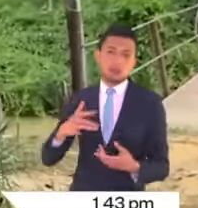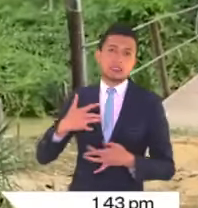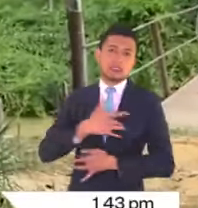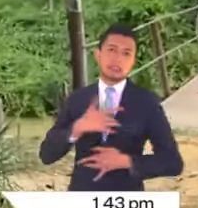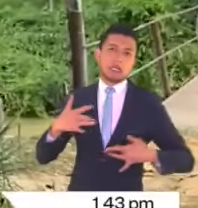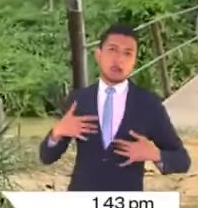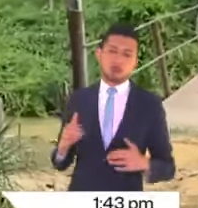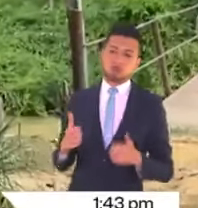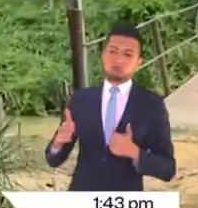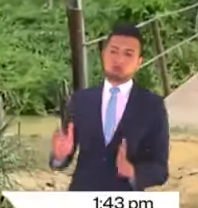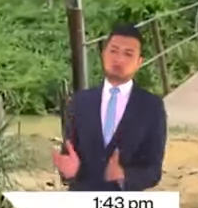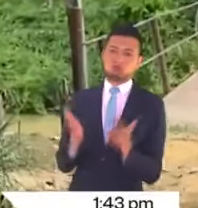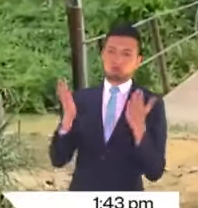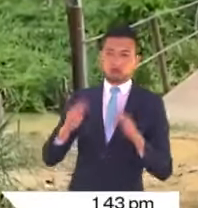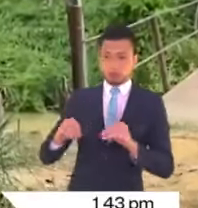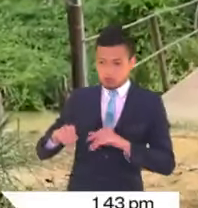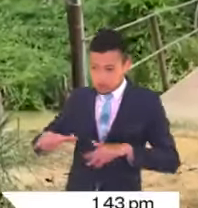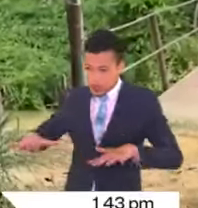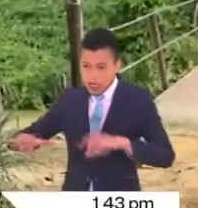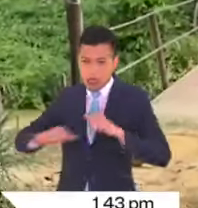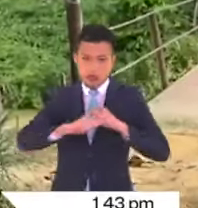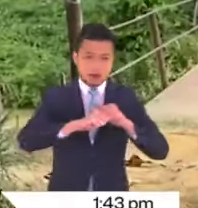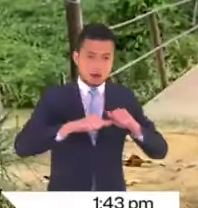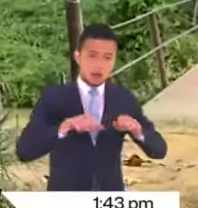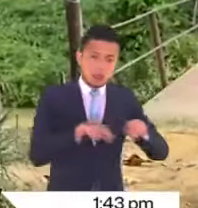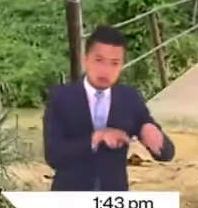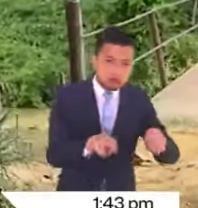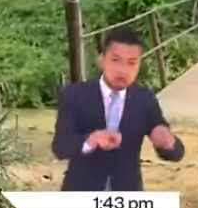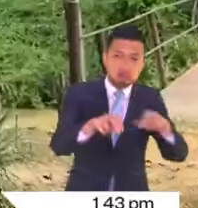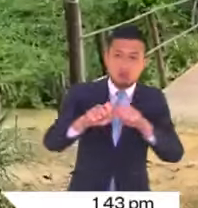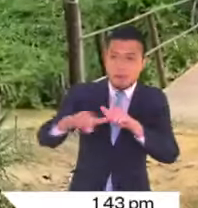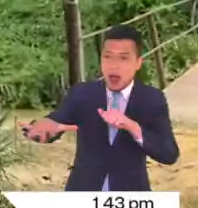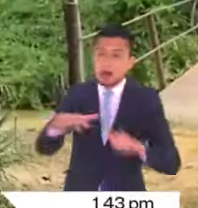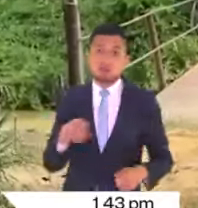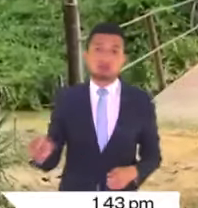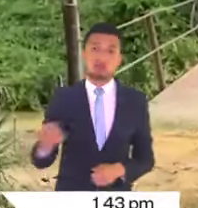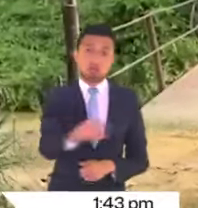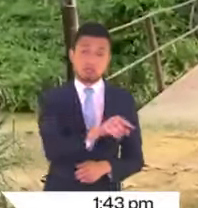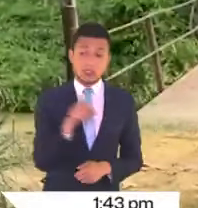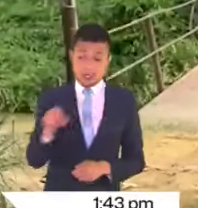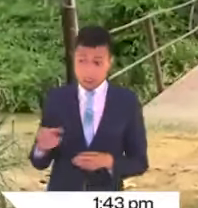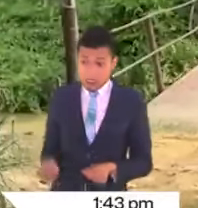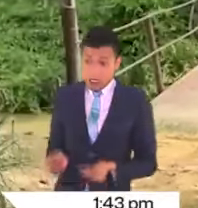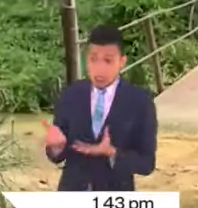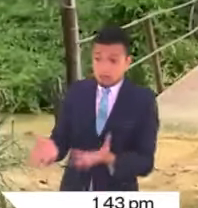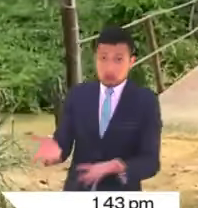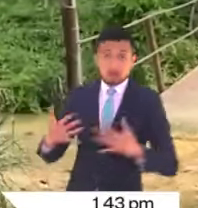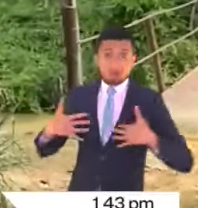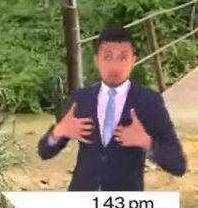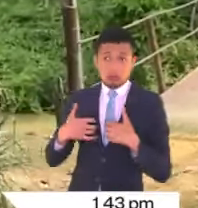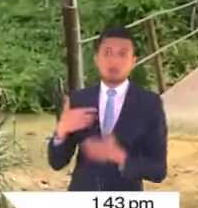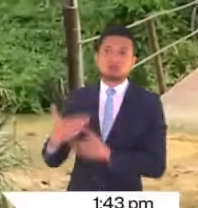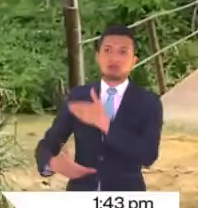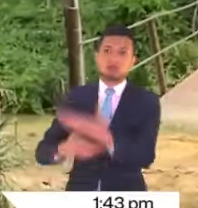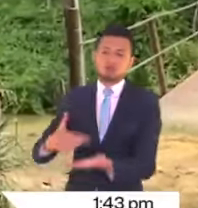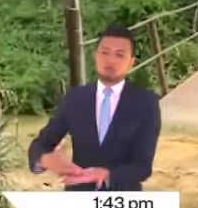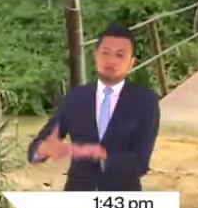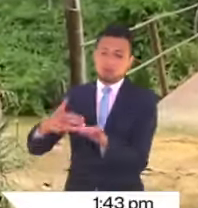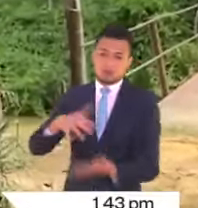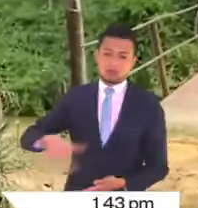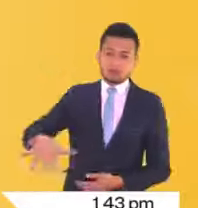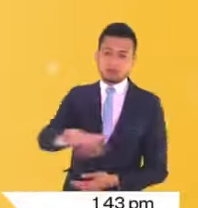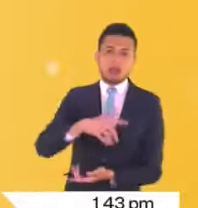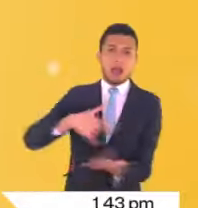tanto terrestres como acuáticos. La liberación de estos ejemplares es un paso crucial hacia la restauración de